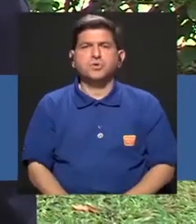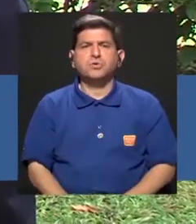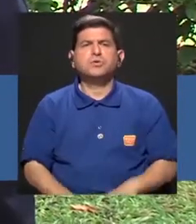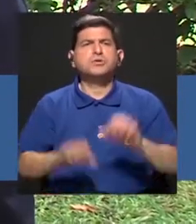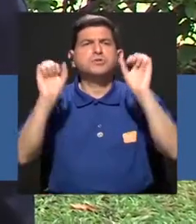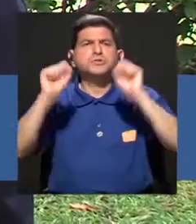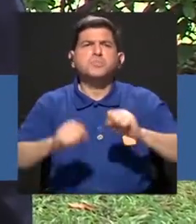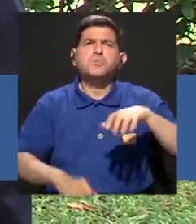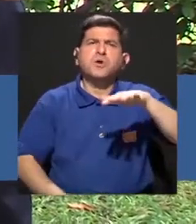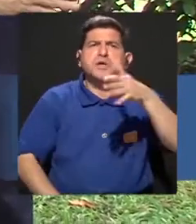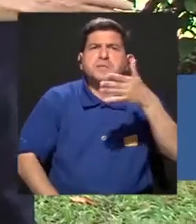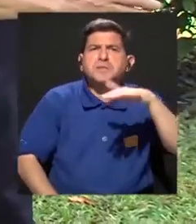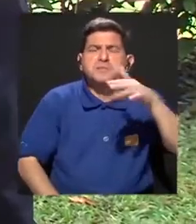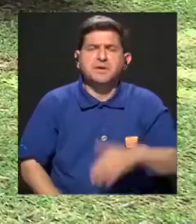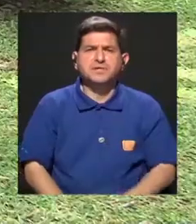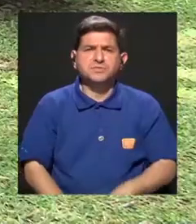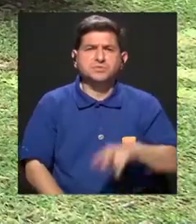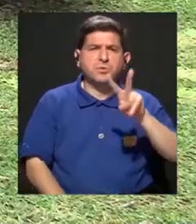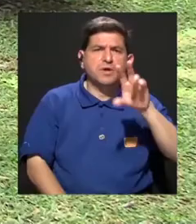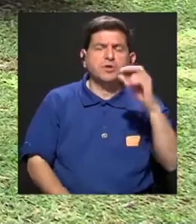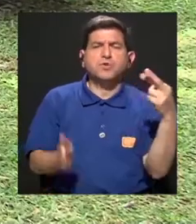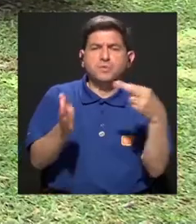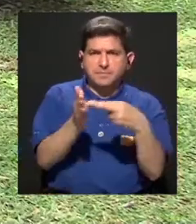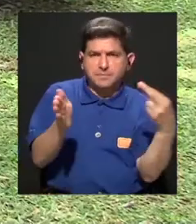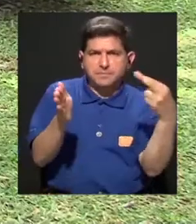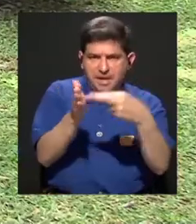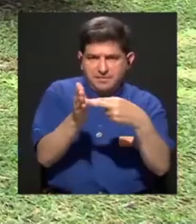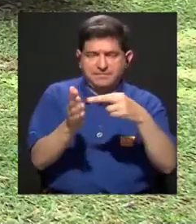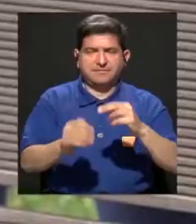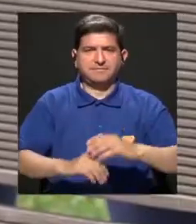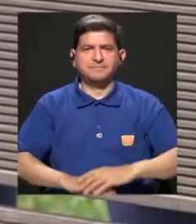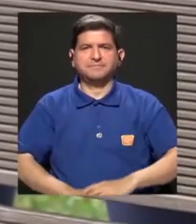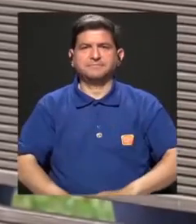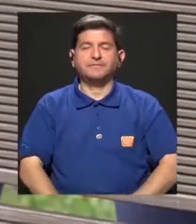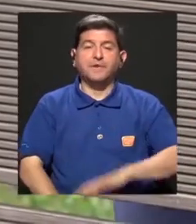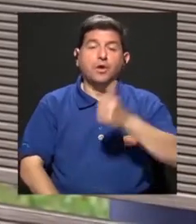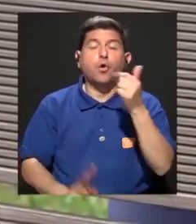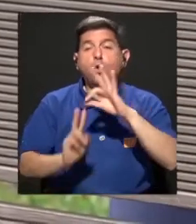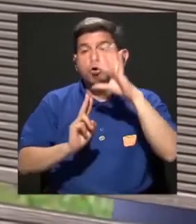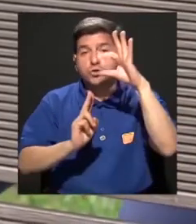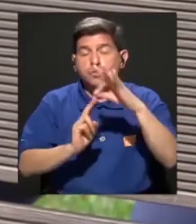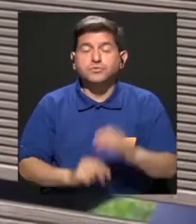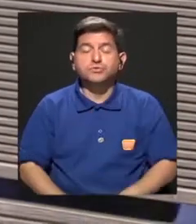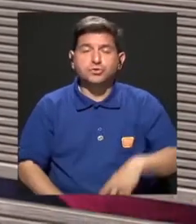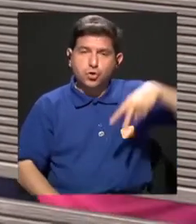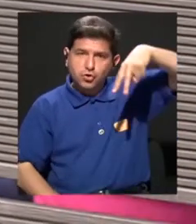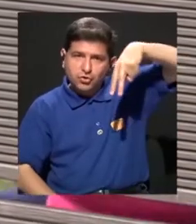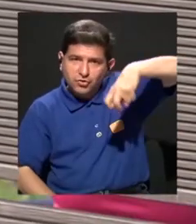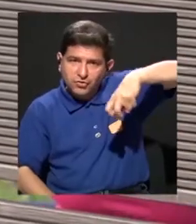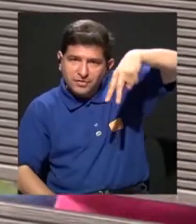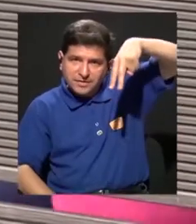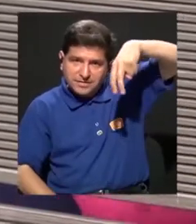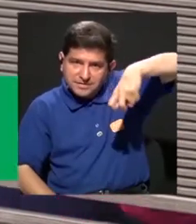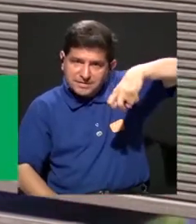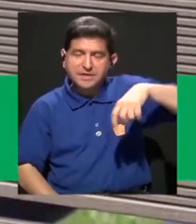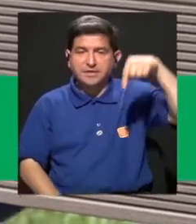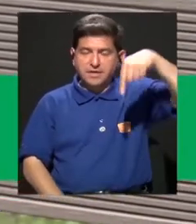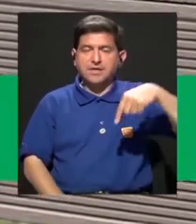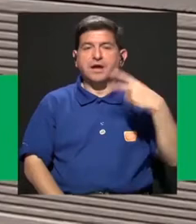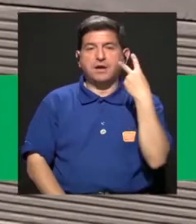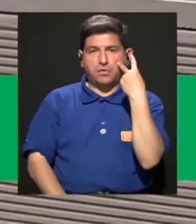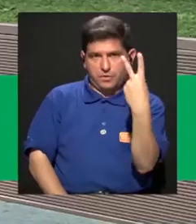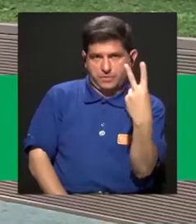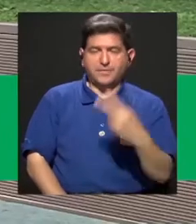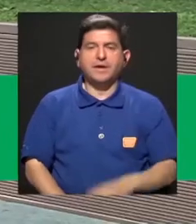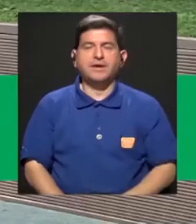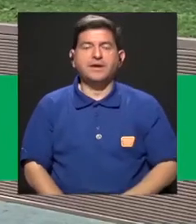realizar más o menos aproximadamente unas 20 repeticiones. Otra de las variantes en la ejecución de la sentadilla que